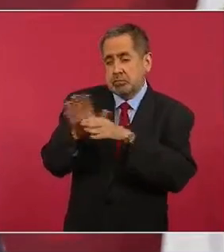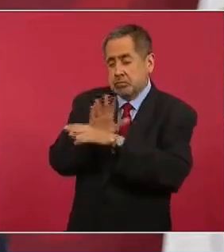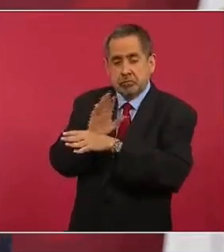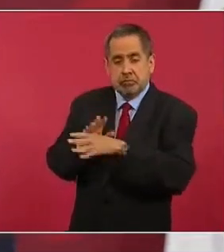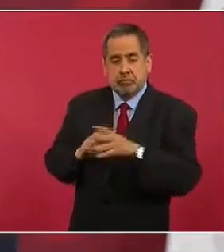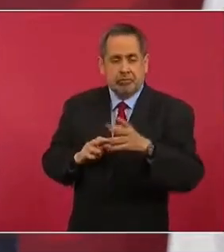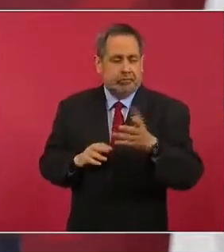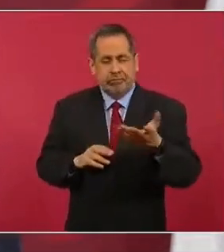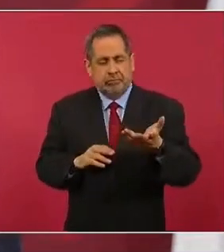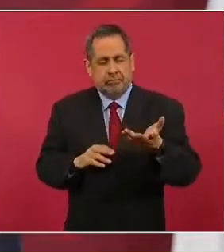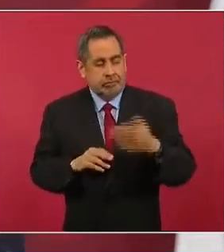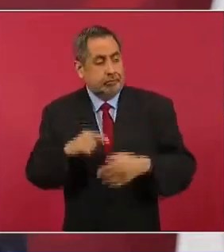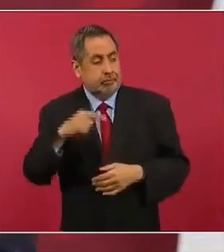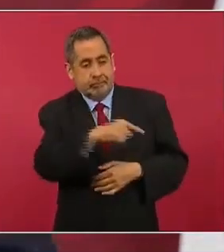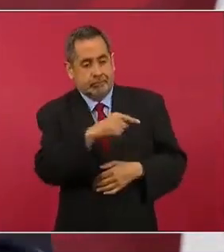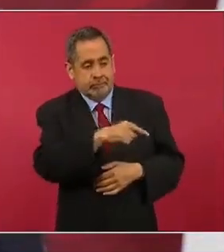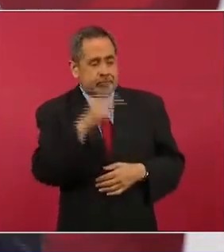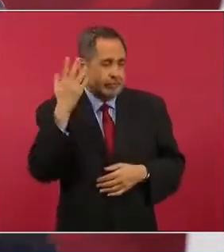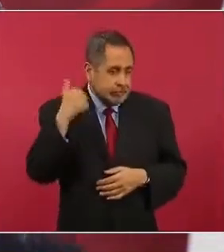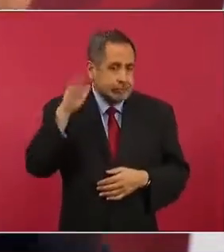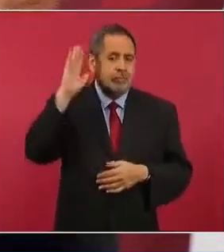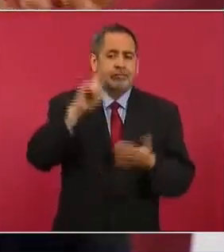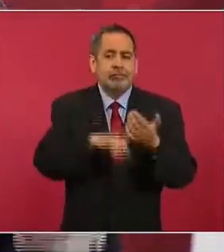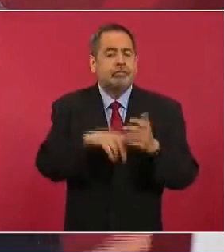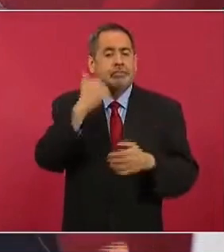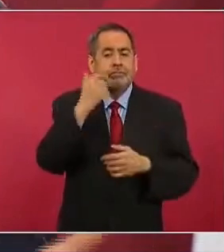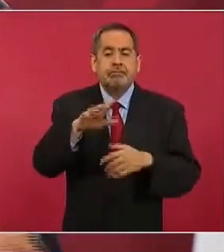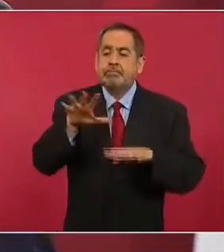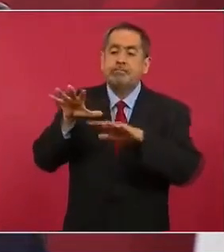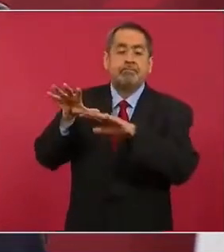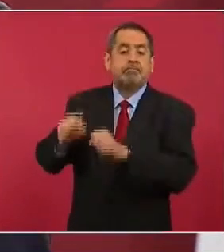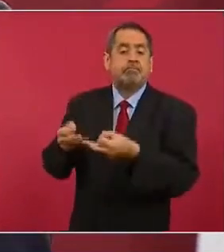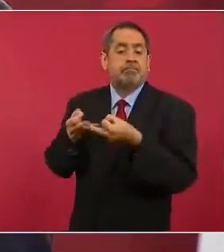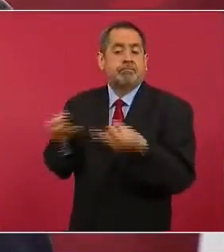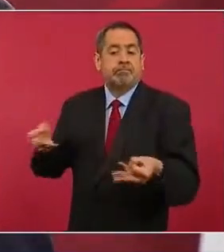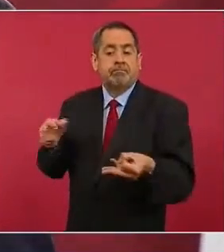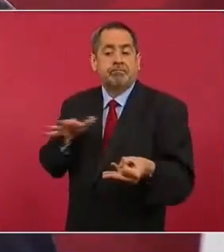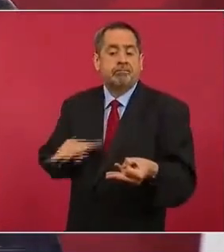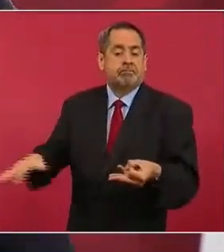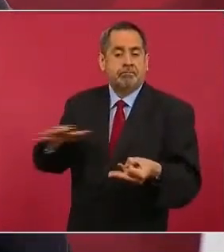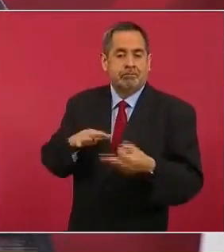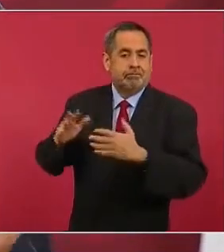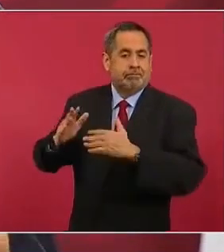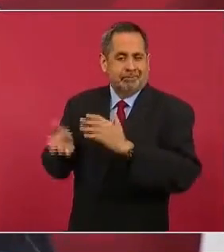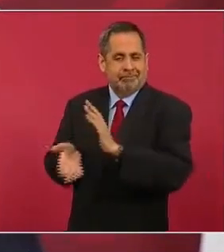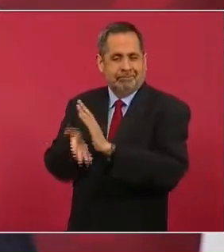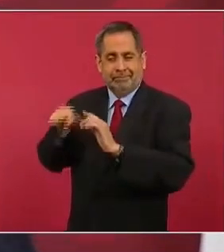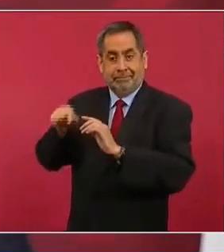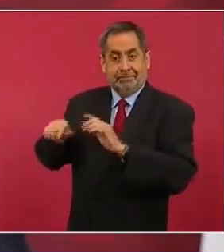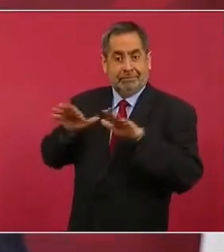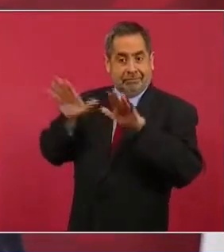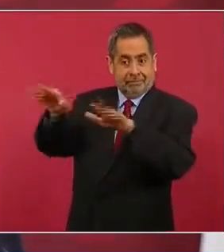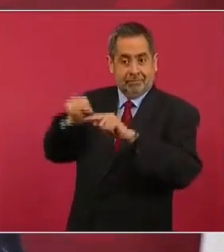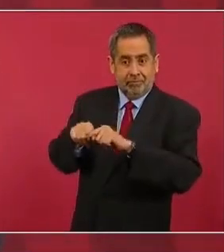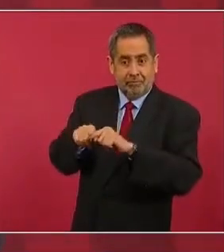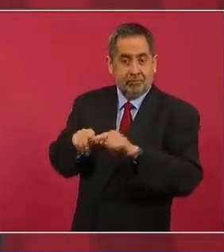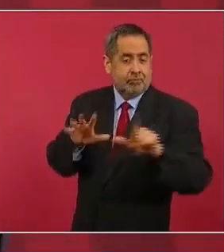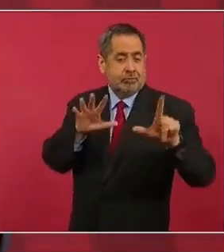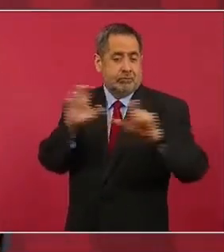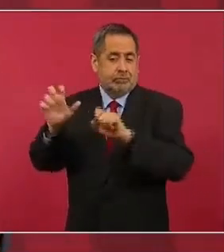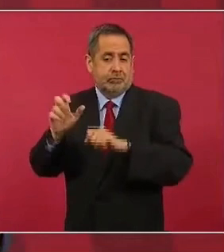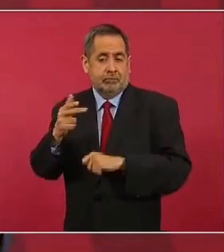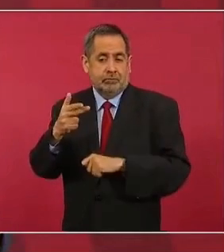interesaba, en el fondo, era quedarse con los terrenos del actual aeropuerto, 700